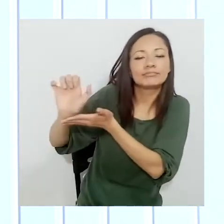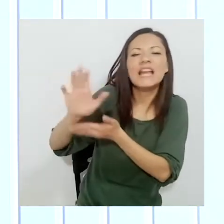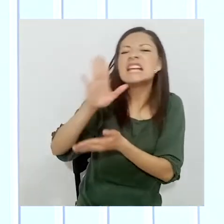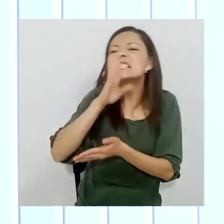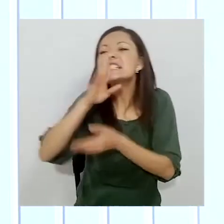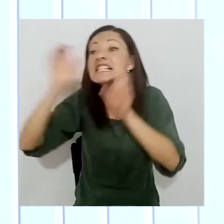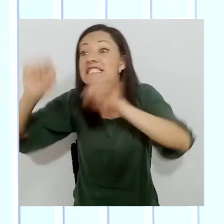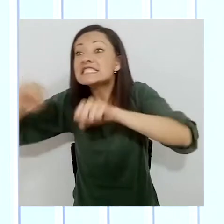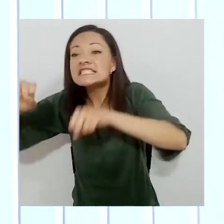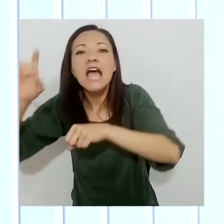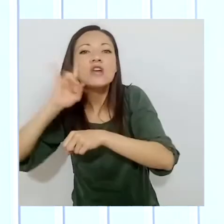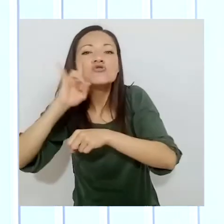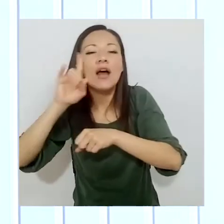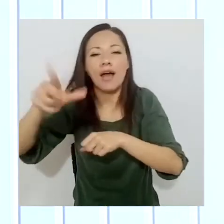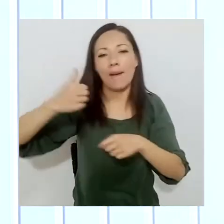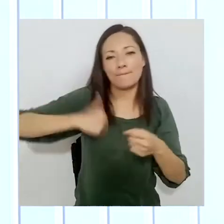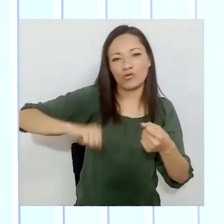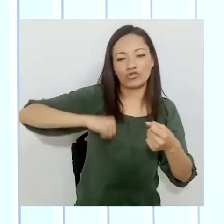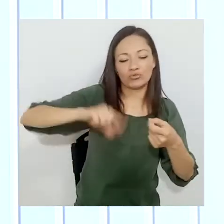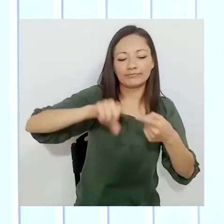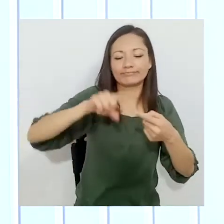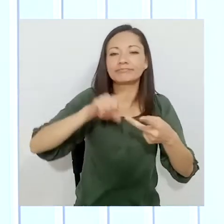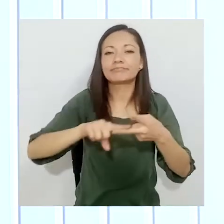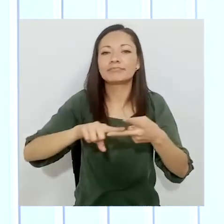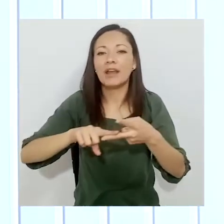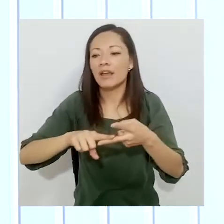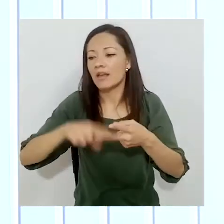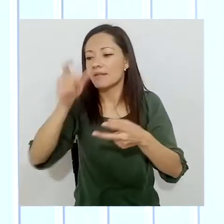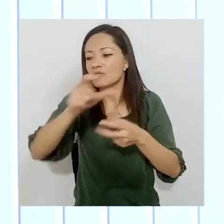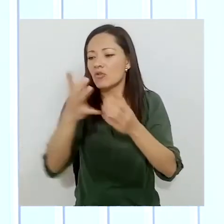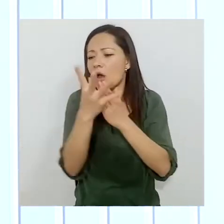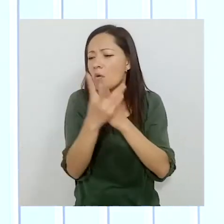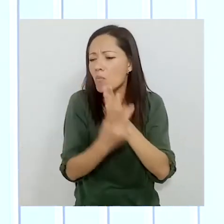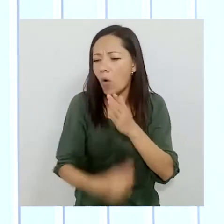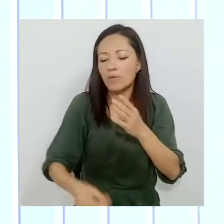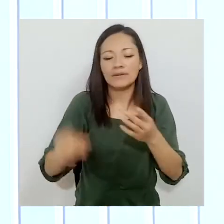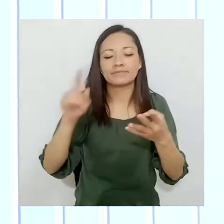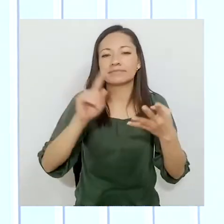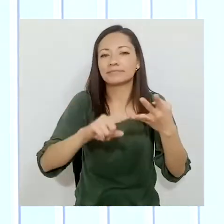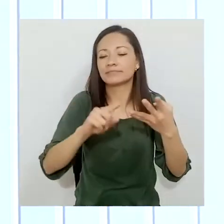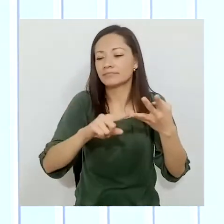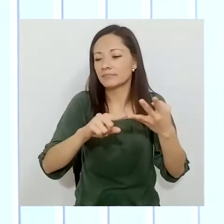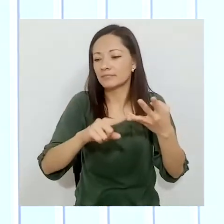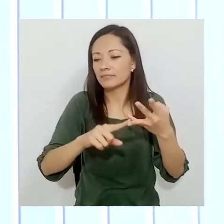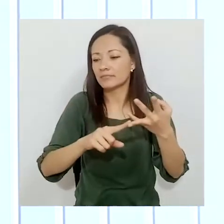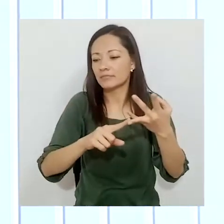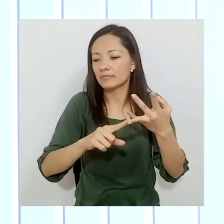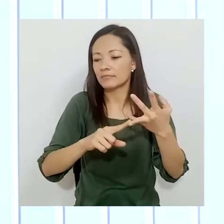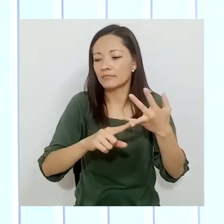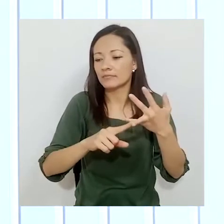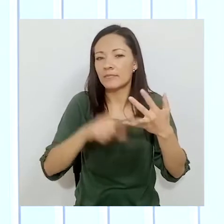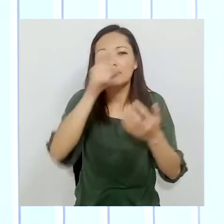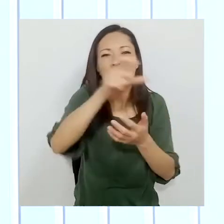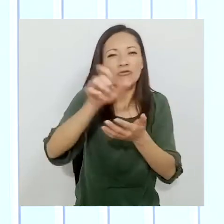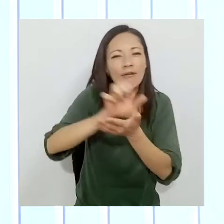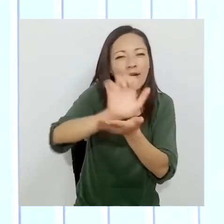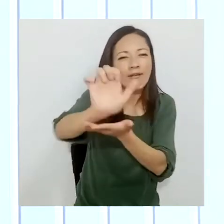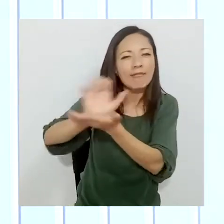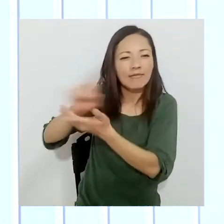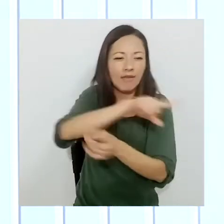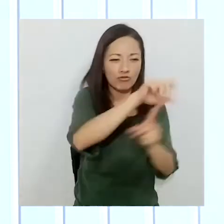eran parias sociales. Sí, gente millonaria como Zaqueo, pero que estaban excluidos de la